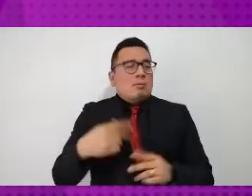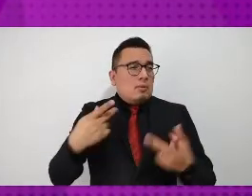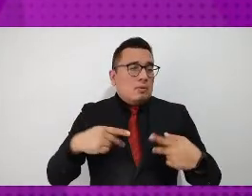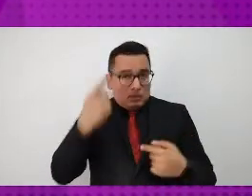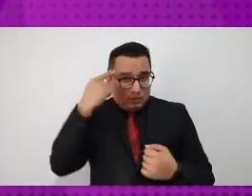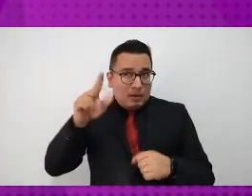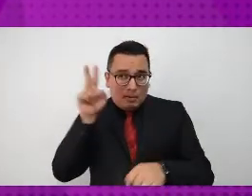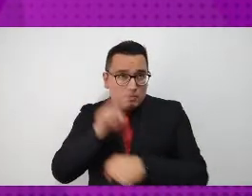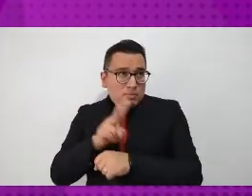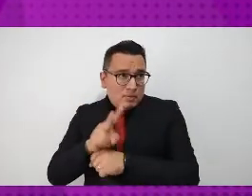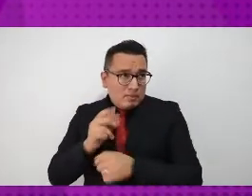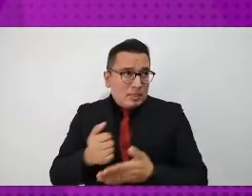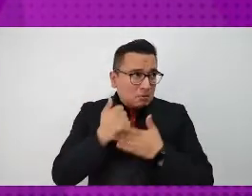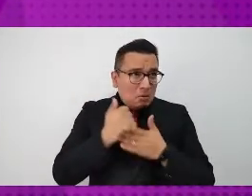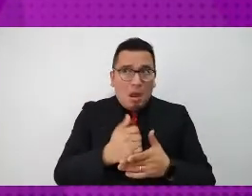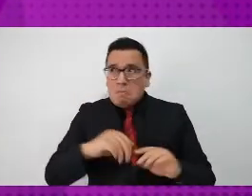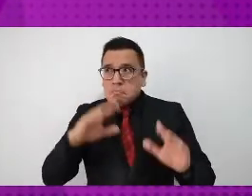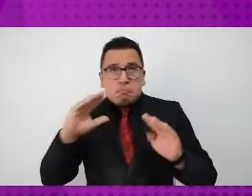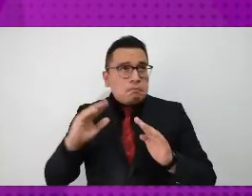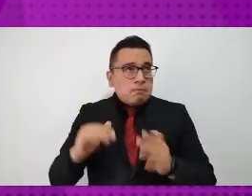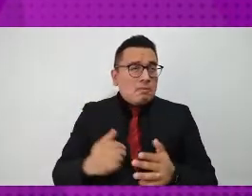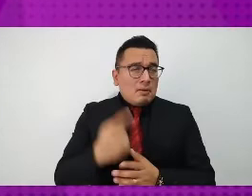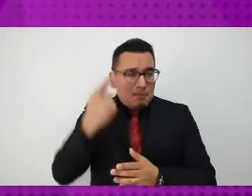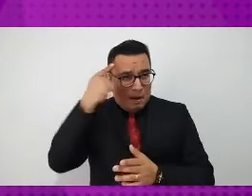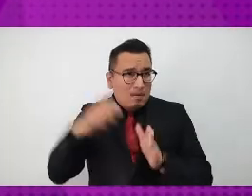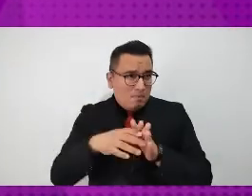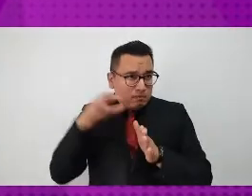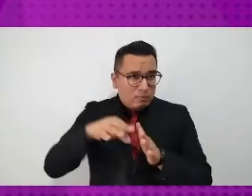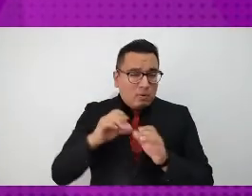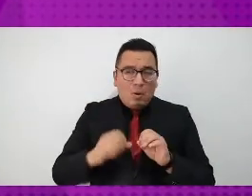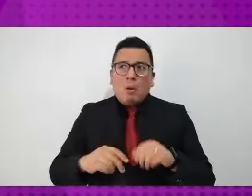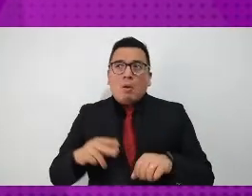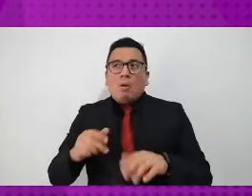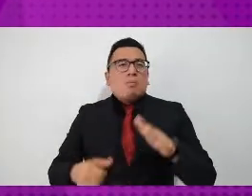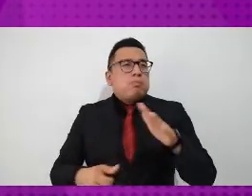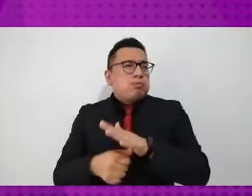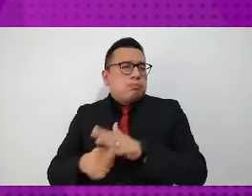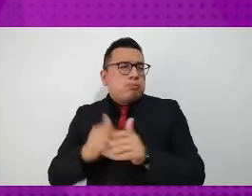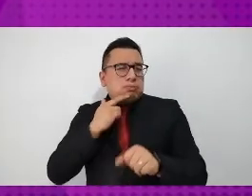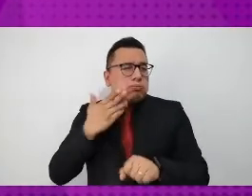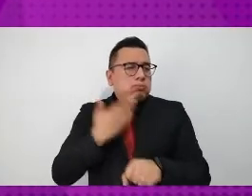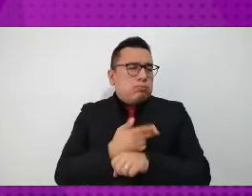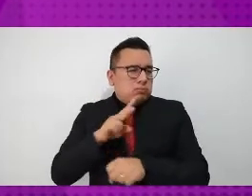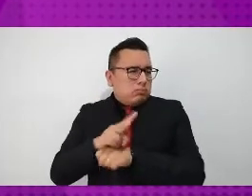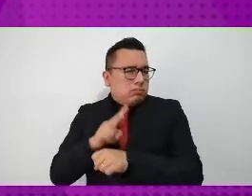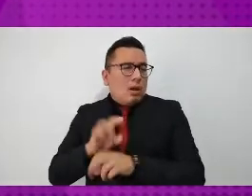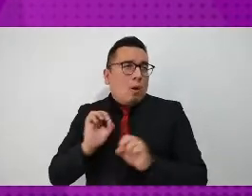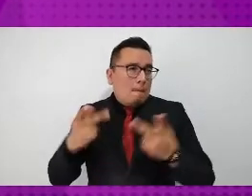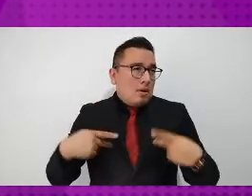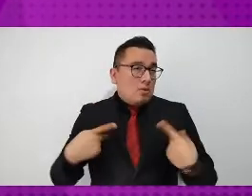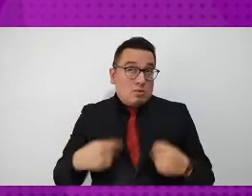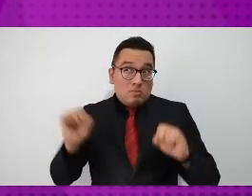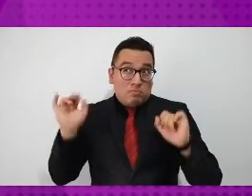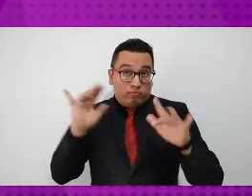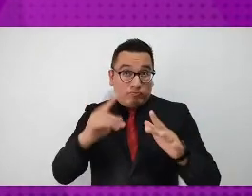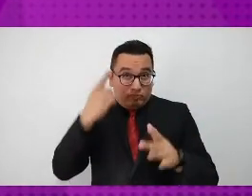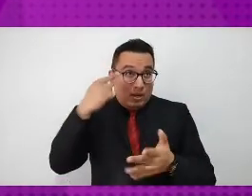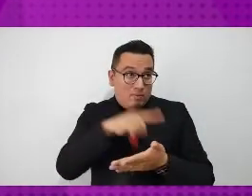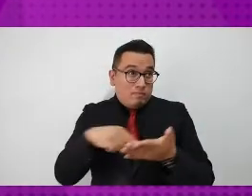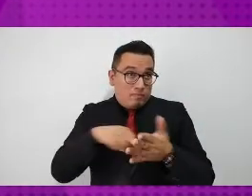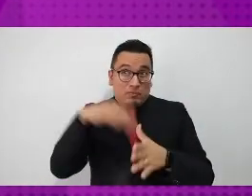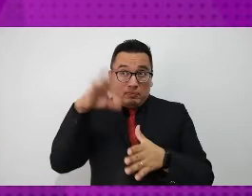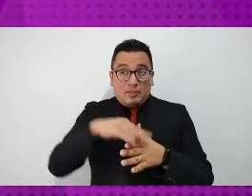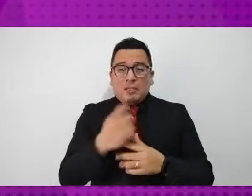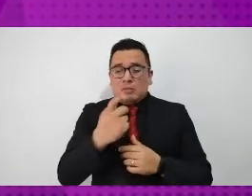capacitadas electorales supervisores supervisoras funcionarios las mesas directivas de casilla pero sobre todo la ciudadanía que salió y voto